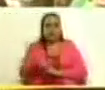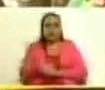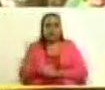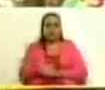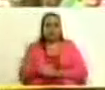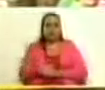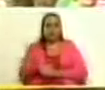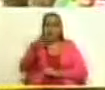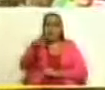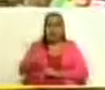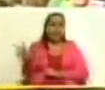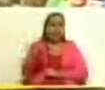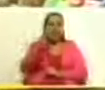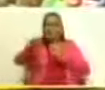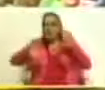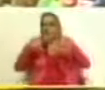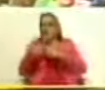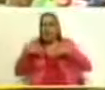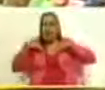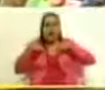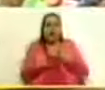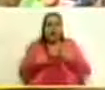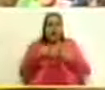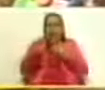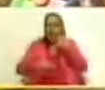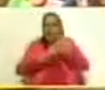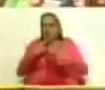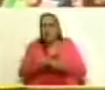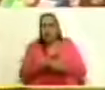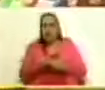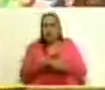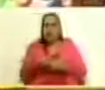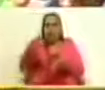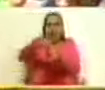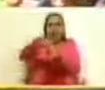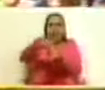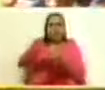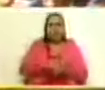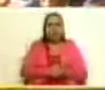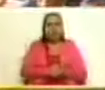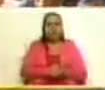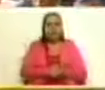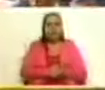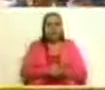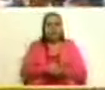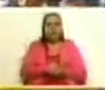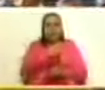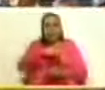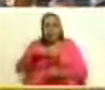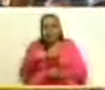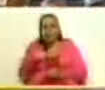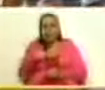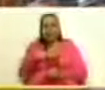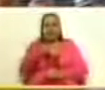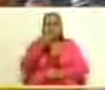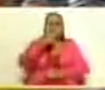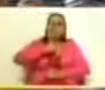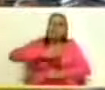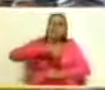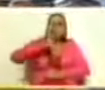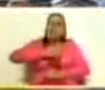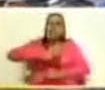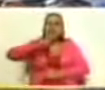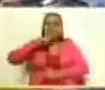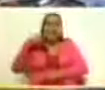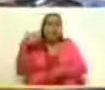Un venezolano jamás se rinde, jamás se raja. Y nos ha tocado, presidente, aguantar grandes dificultades